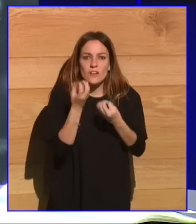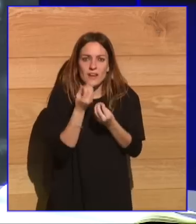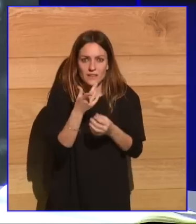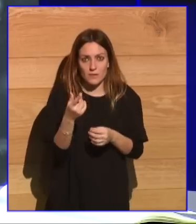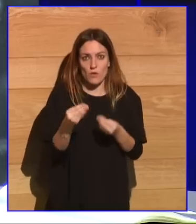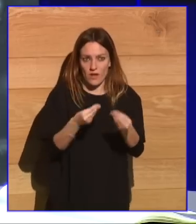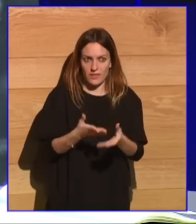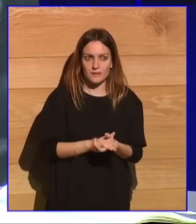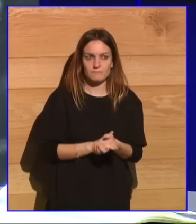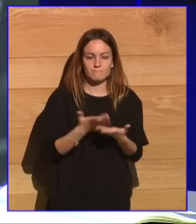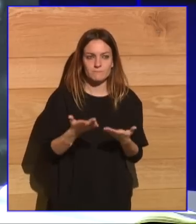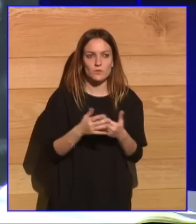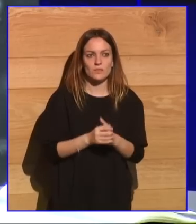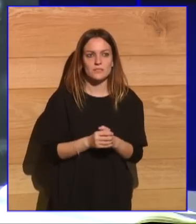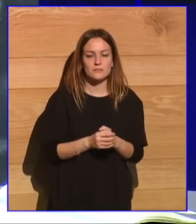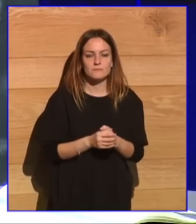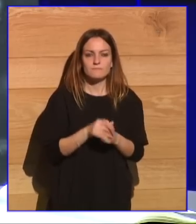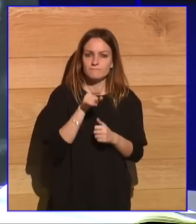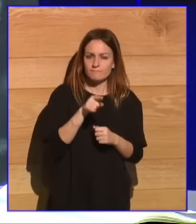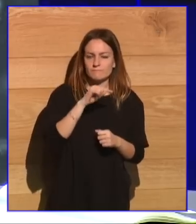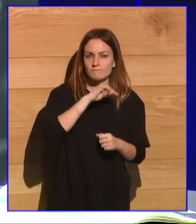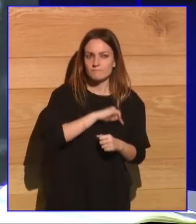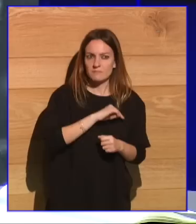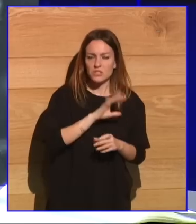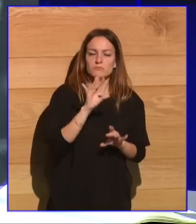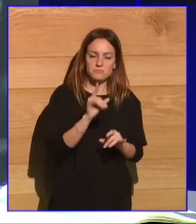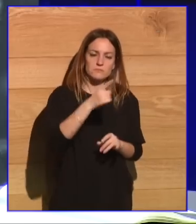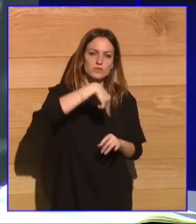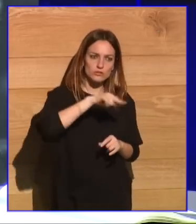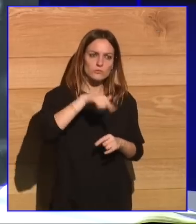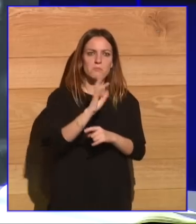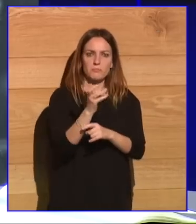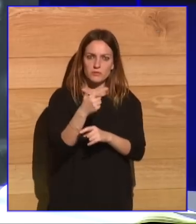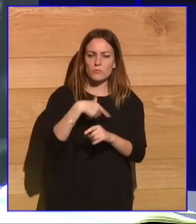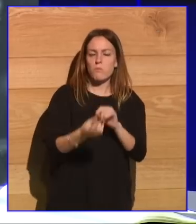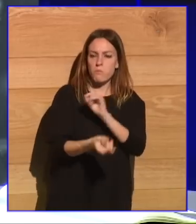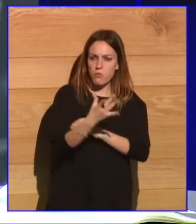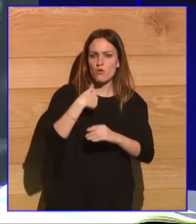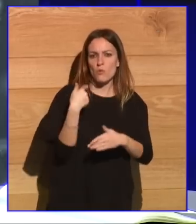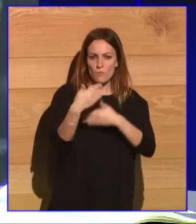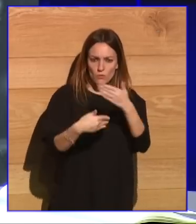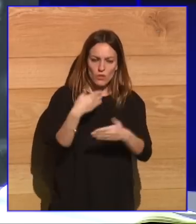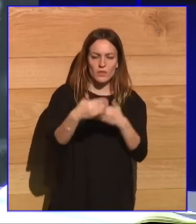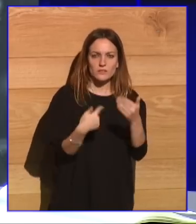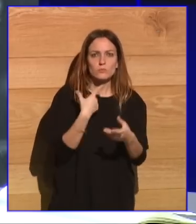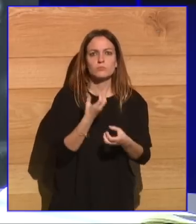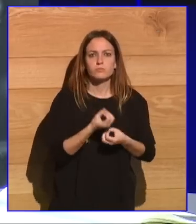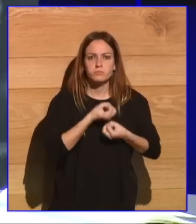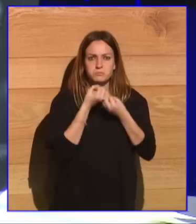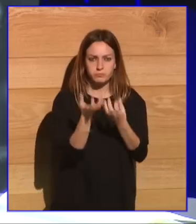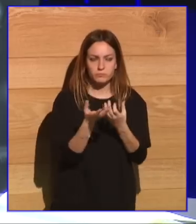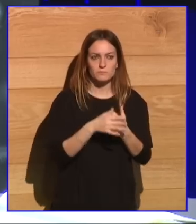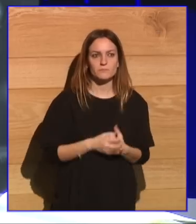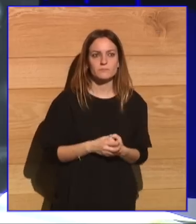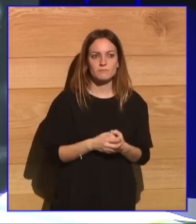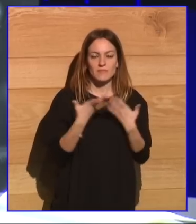concepto. Él siente, muy bien, vamos a hacer este disco en el que voy a contar este proceso de alienación y vamos a llevarlo